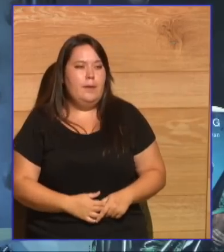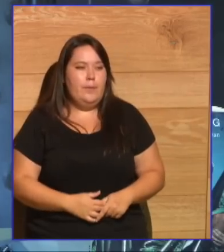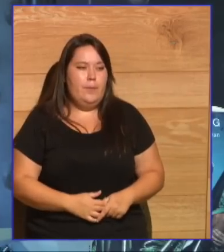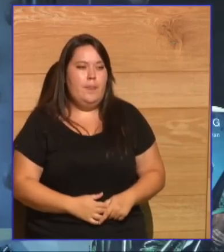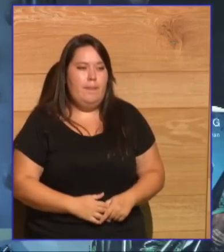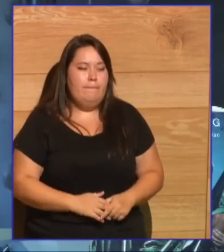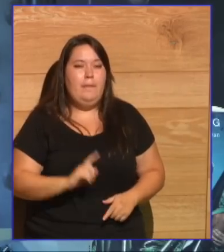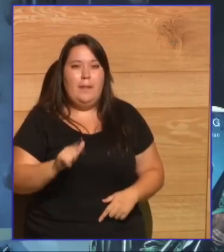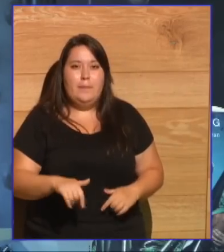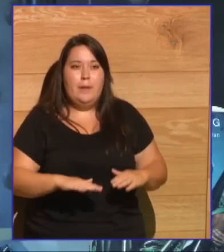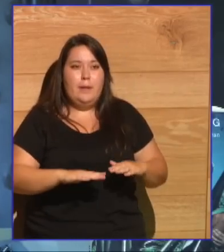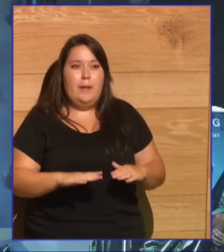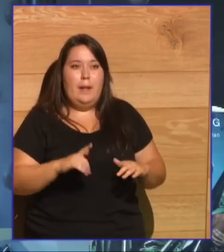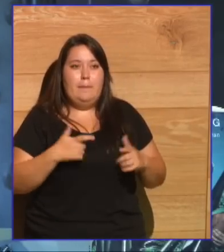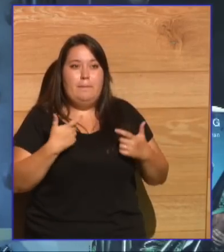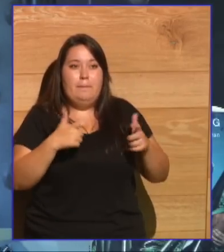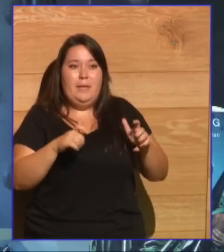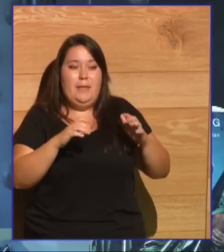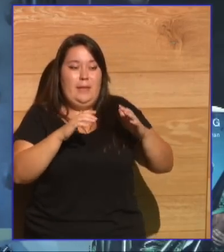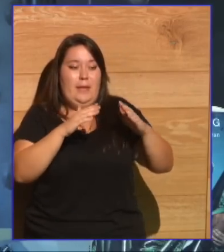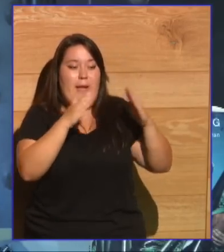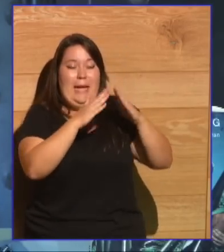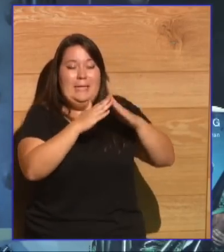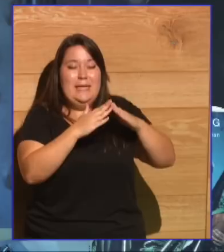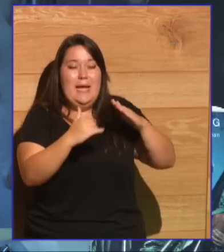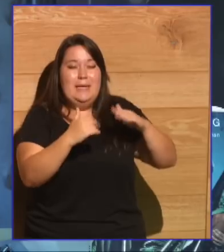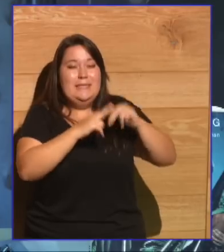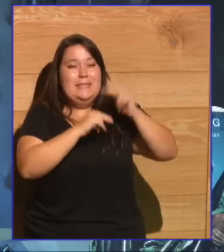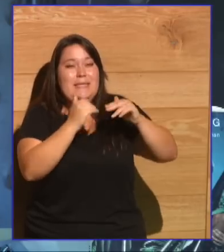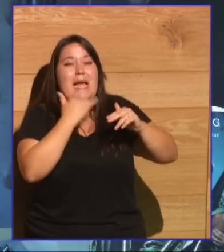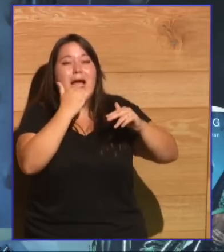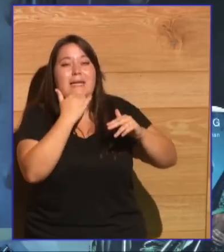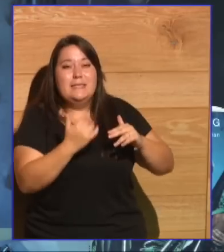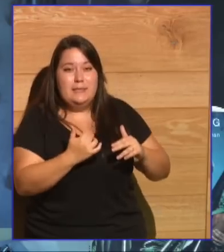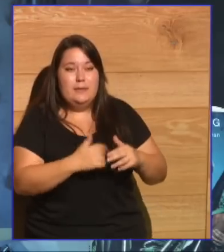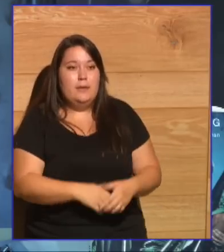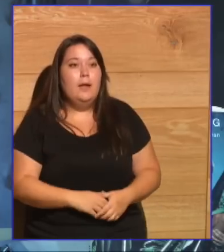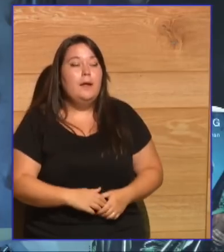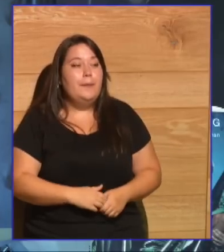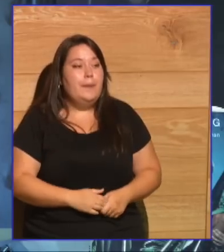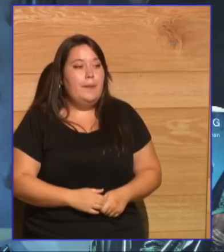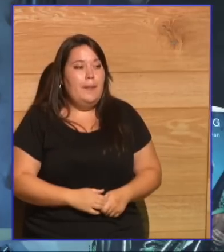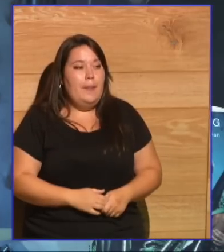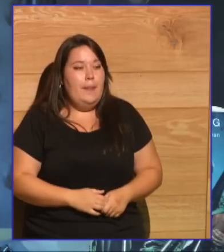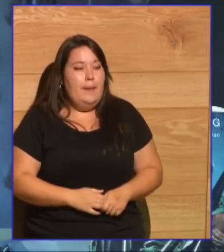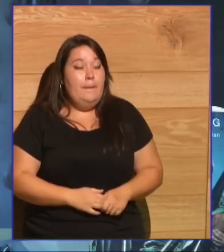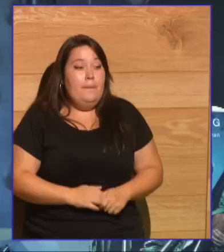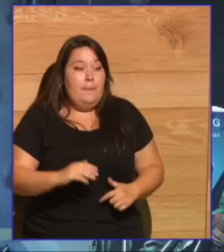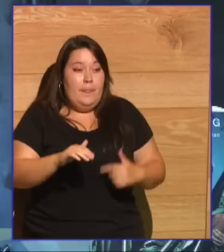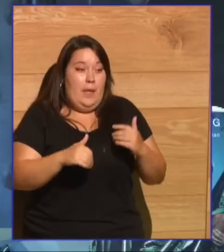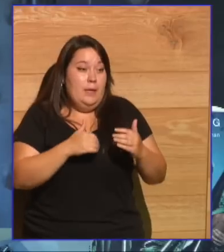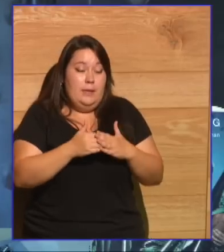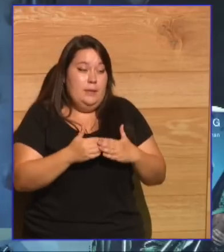terraplenes de la urbanización en construcción que éste de repente tiene 34 años hasta que efectiva el aleteo como nos dice